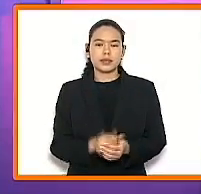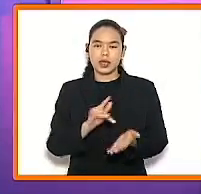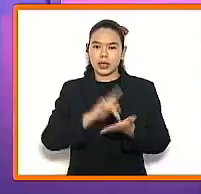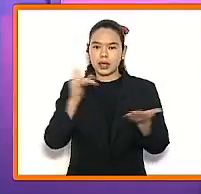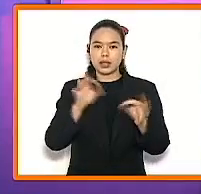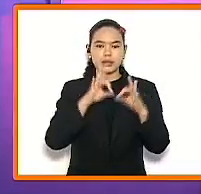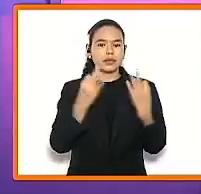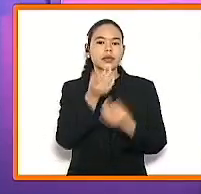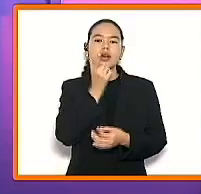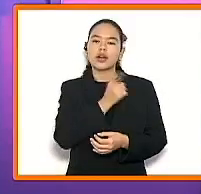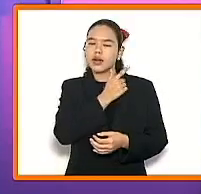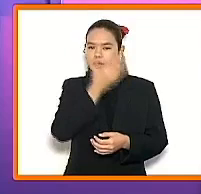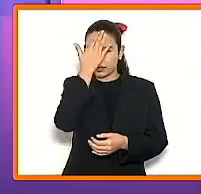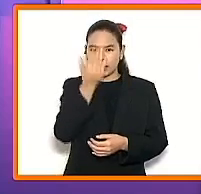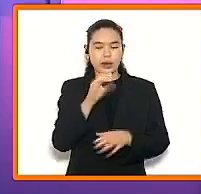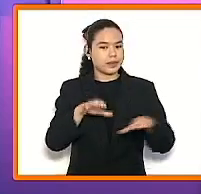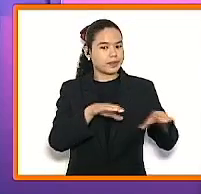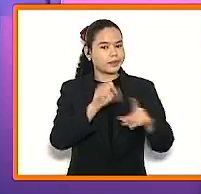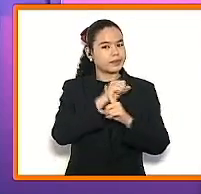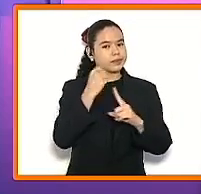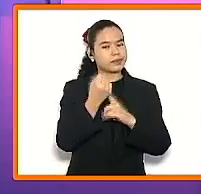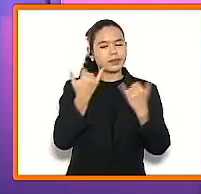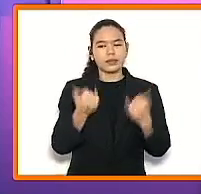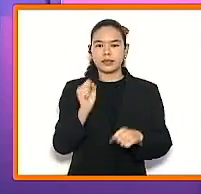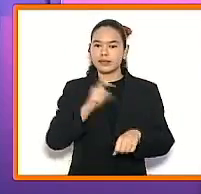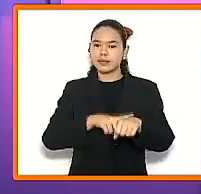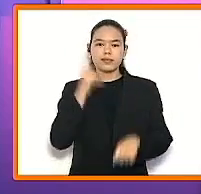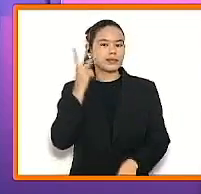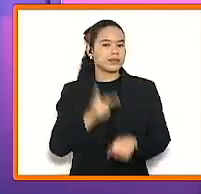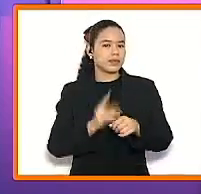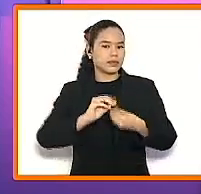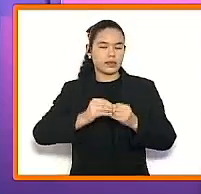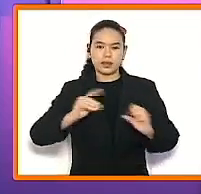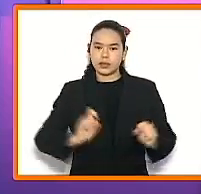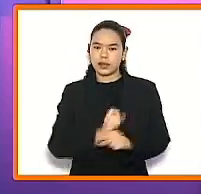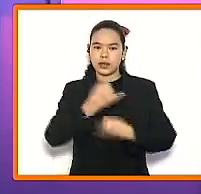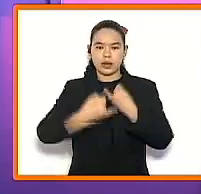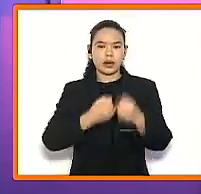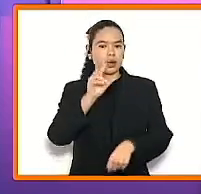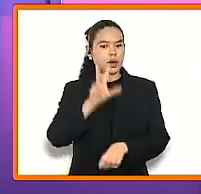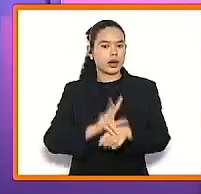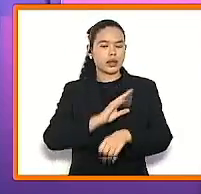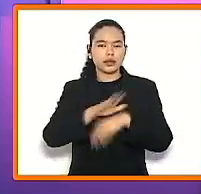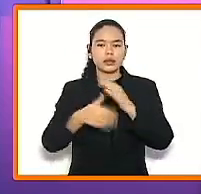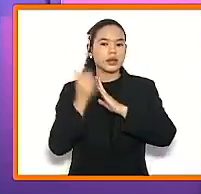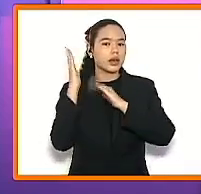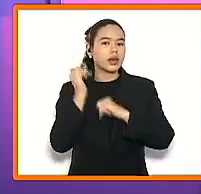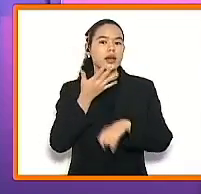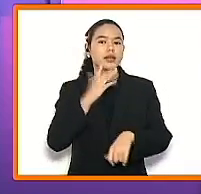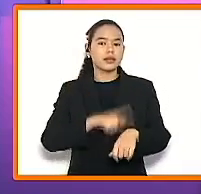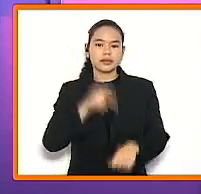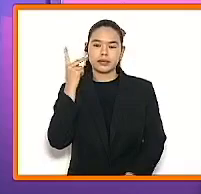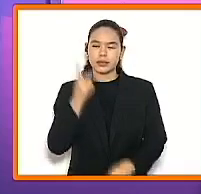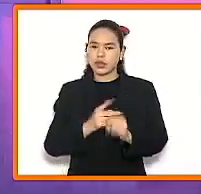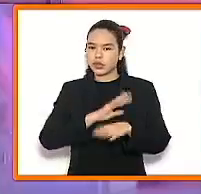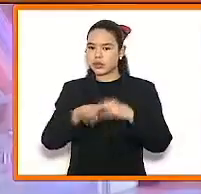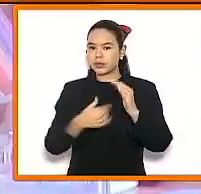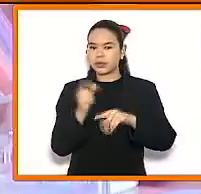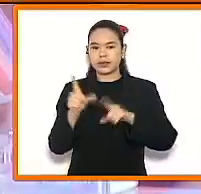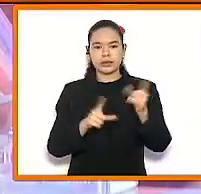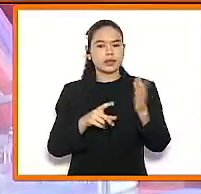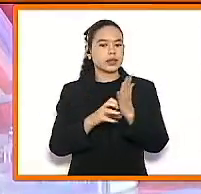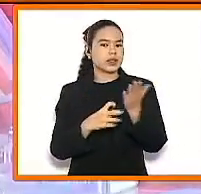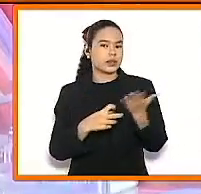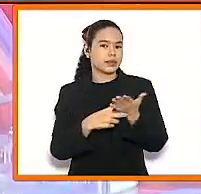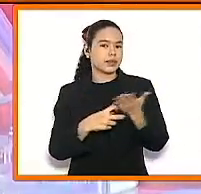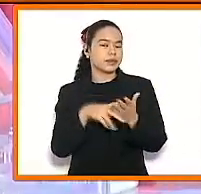Muchas gracias a la familia Loto por sus obras sociales. Ahora sí vamos a conocer tu número ganador para Jugatres. Te deseo muchísima suerte y espero tengas tu boletito naranja